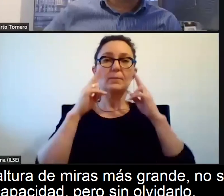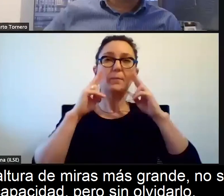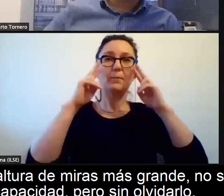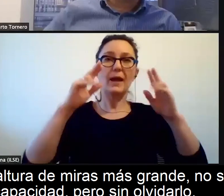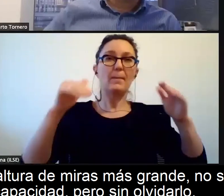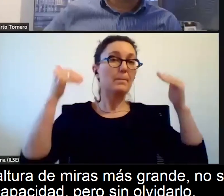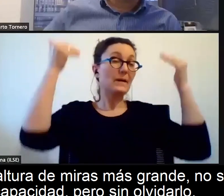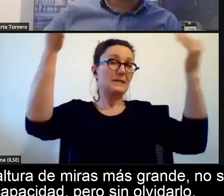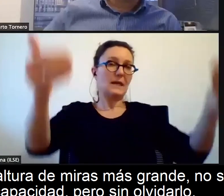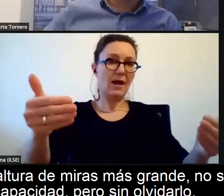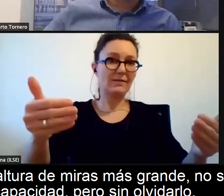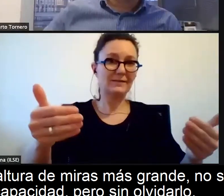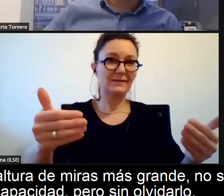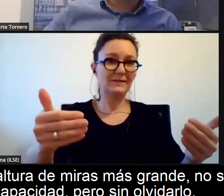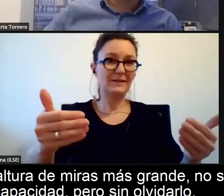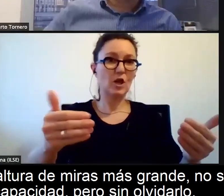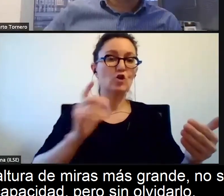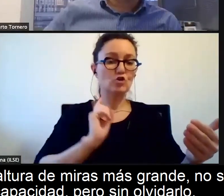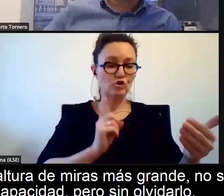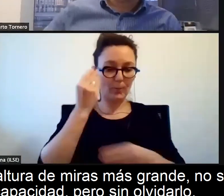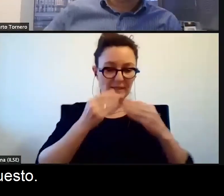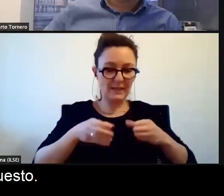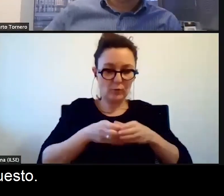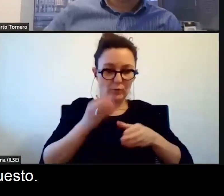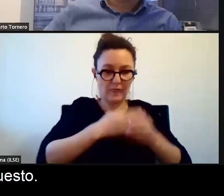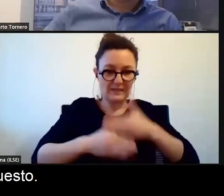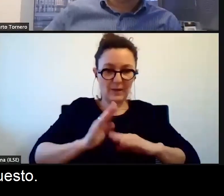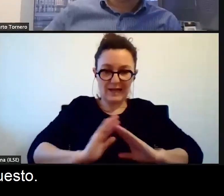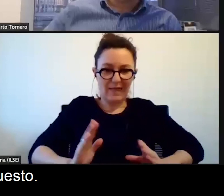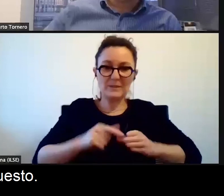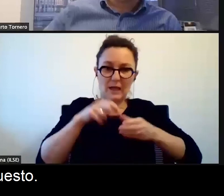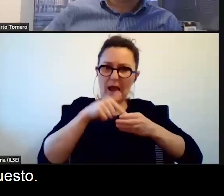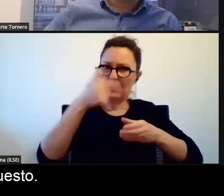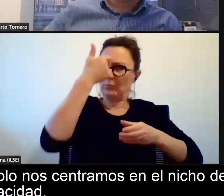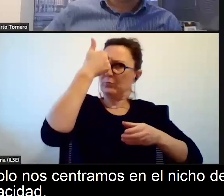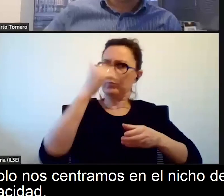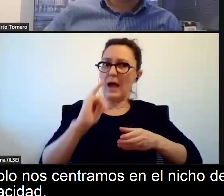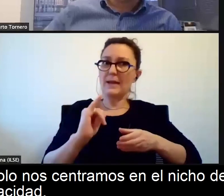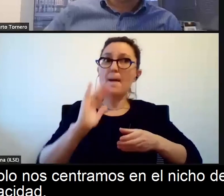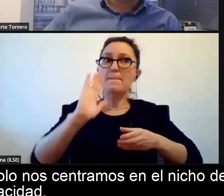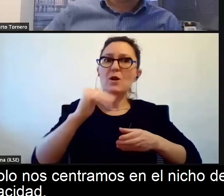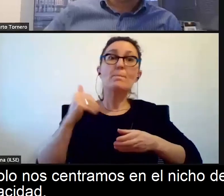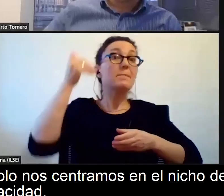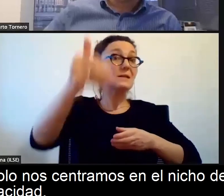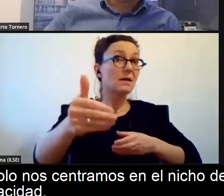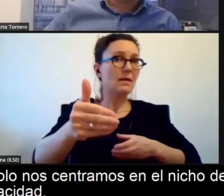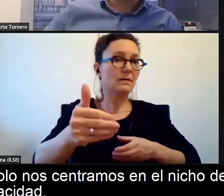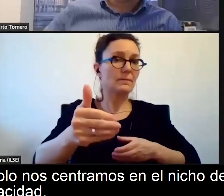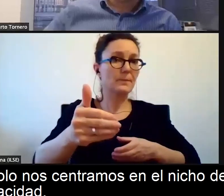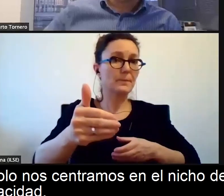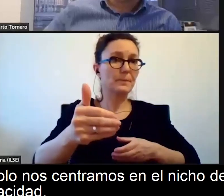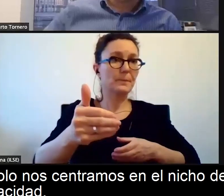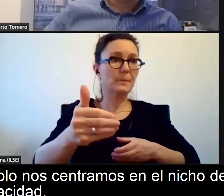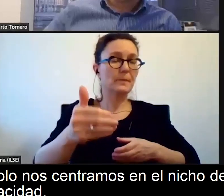miras un pelín más grande, no solo pensando en el nicho de la discapacidad, pero sin olvidarlo, por supuesto, tiene un retorno a ese nicho, que es el que nos preocupa,